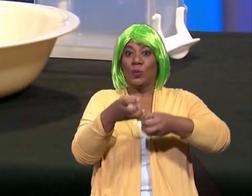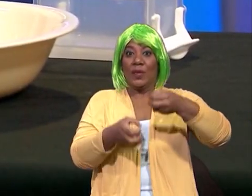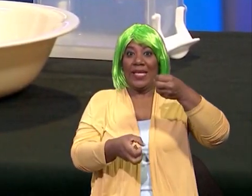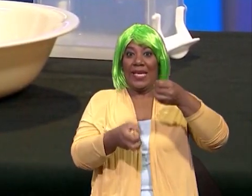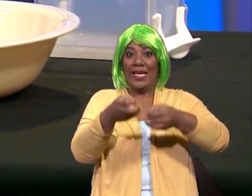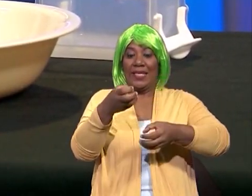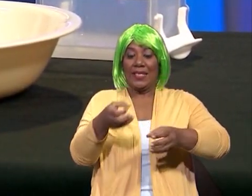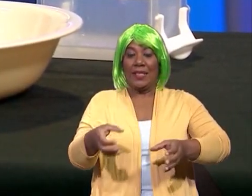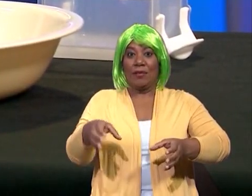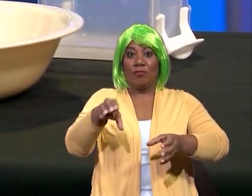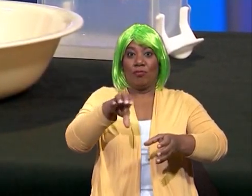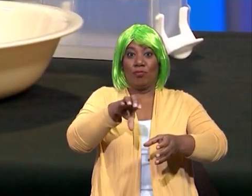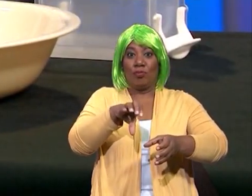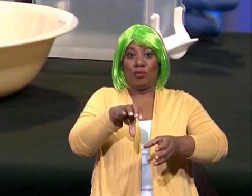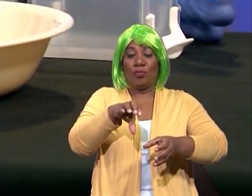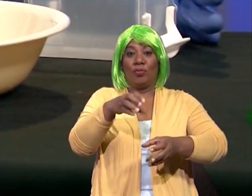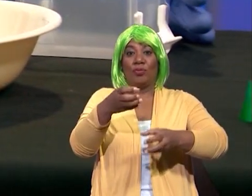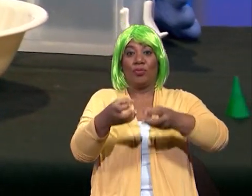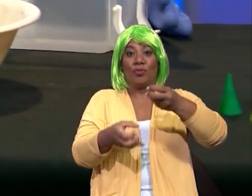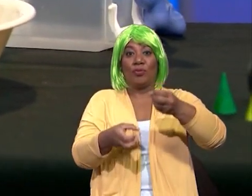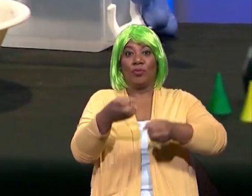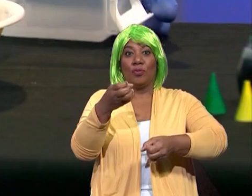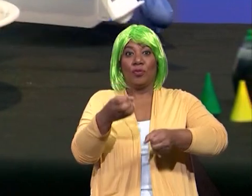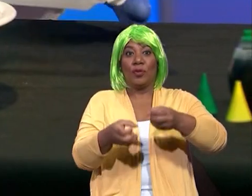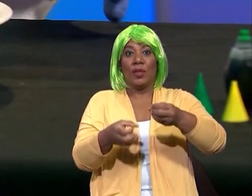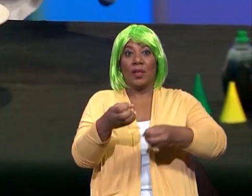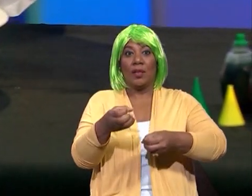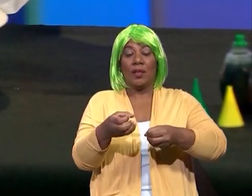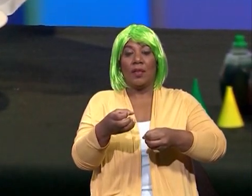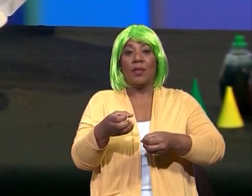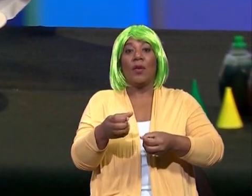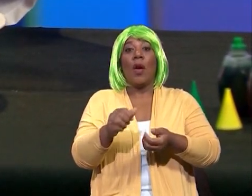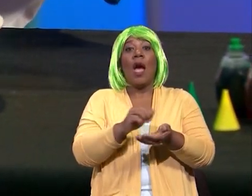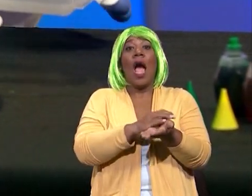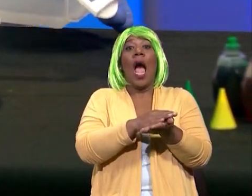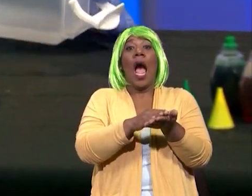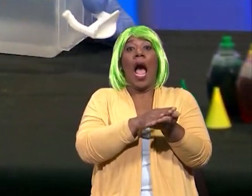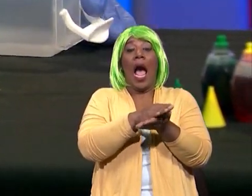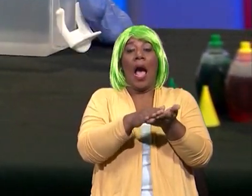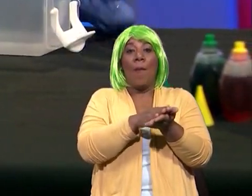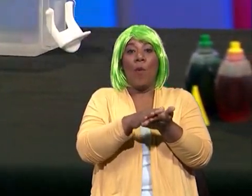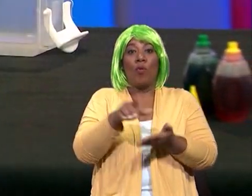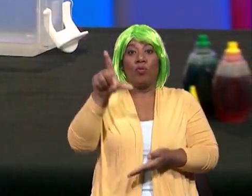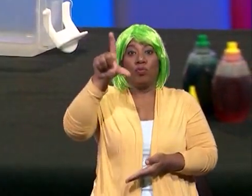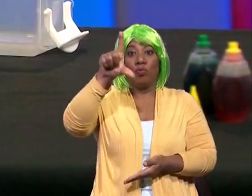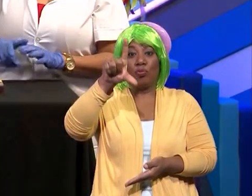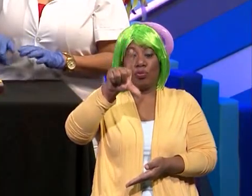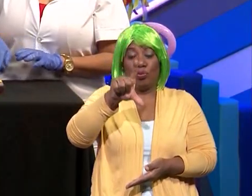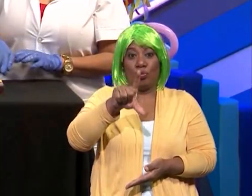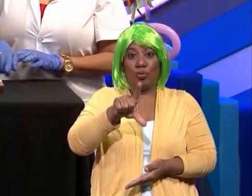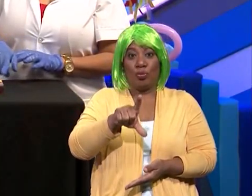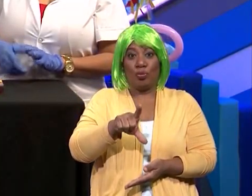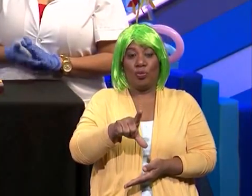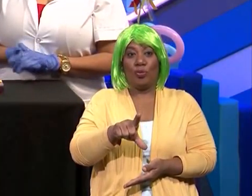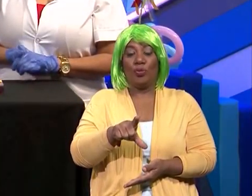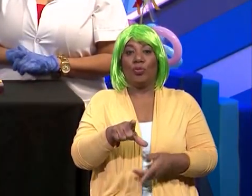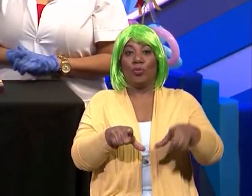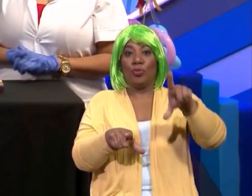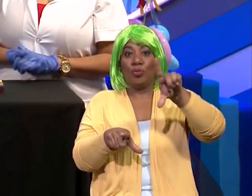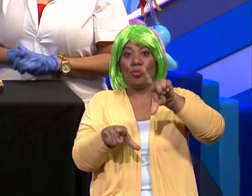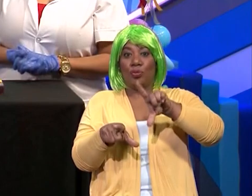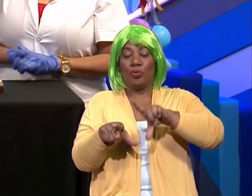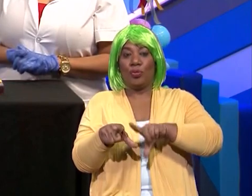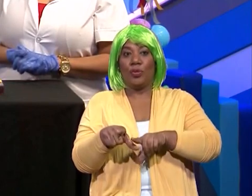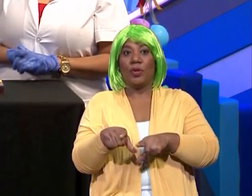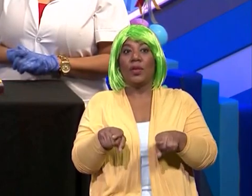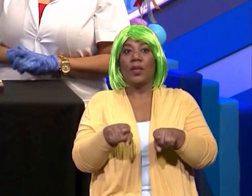leche, ¿verdad? Vamos a necesitar también jabón líquido y otras cosas muy importantes como